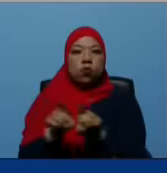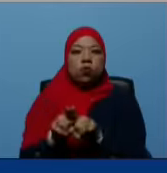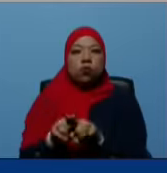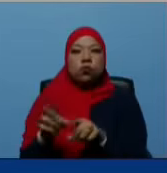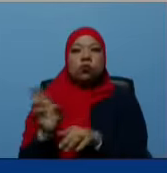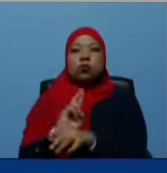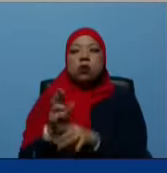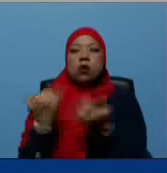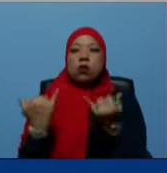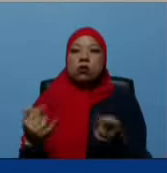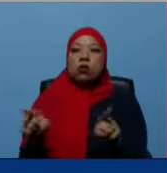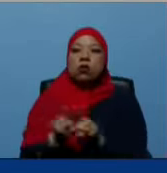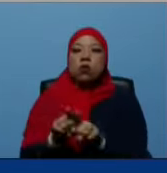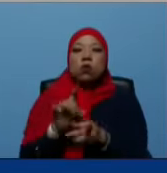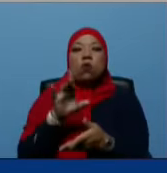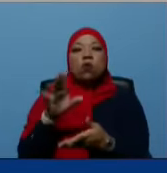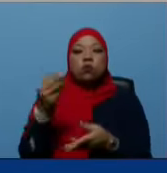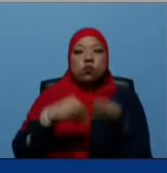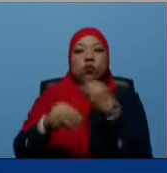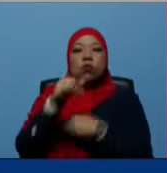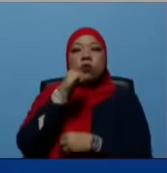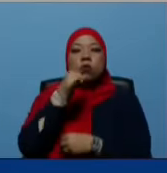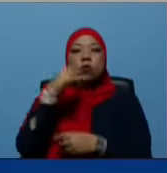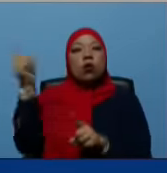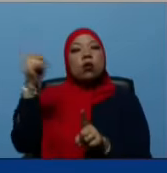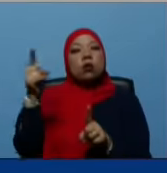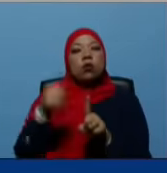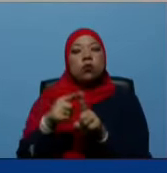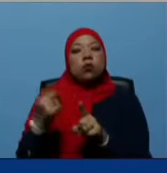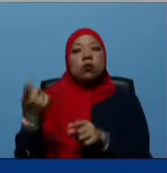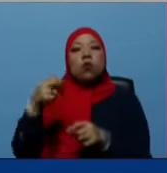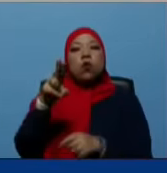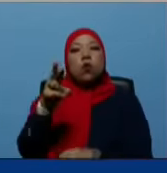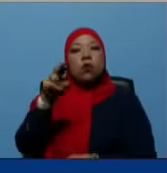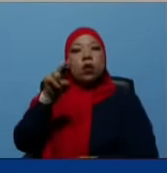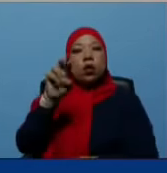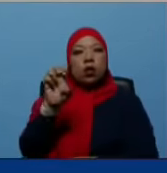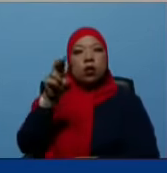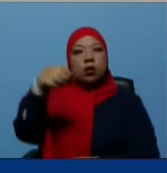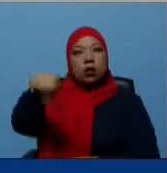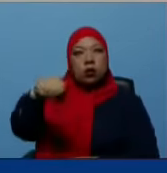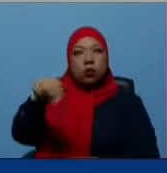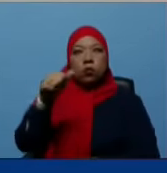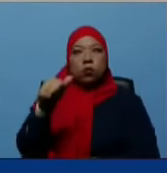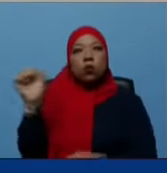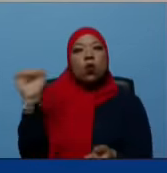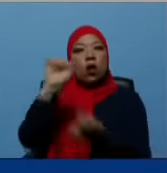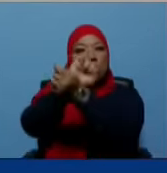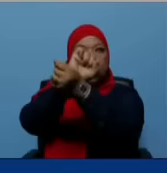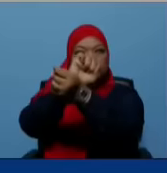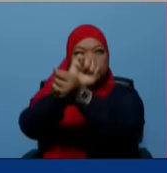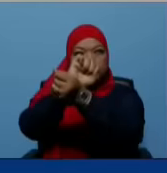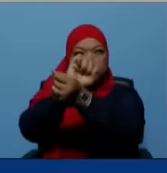manera catastrófica la subestación eléctrica de Ureña. Fueron capturados,